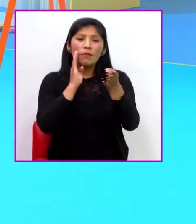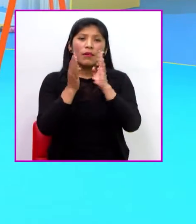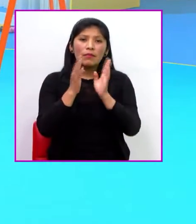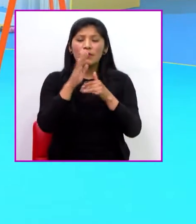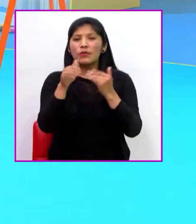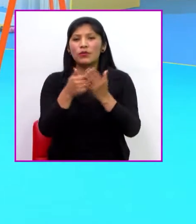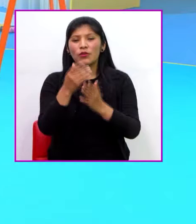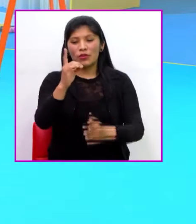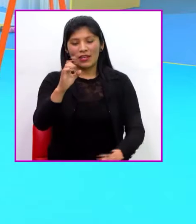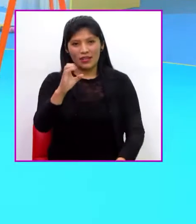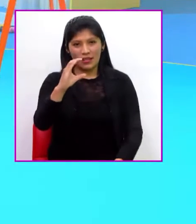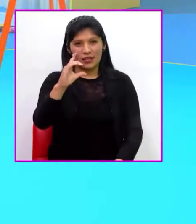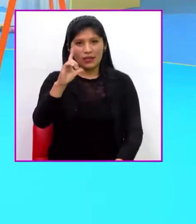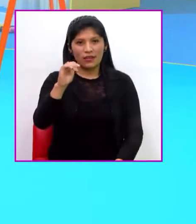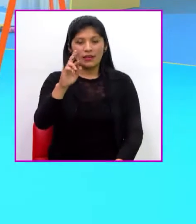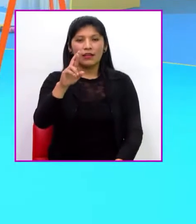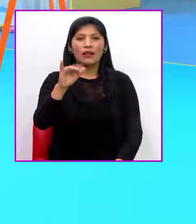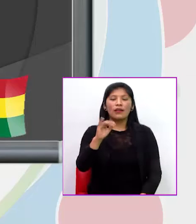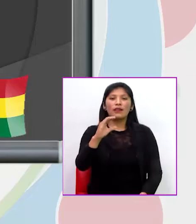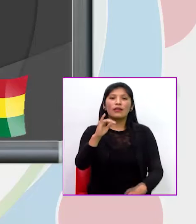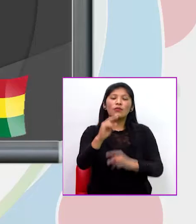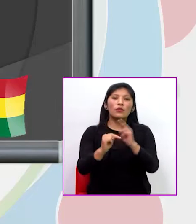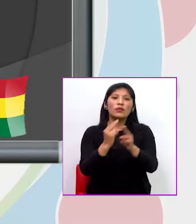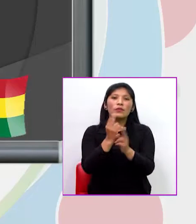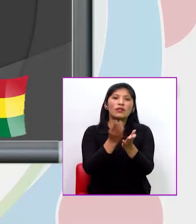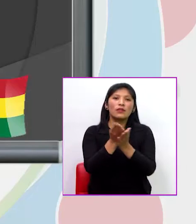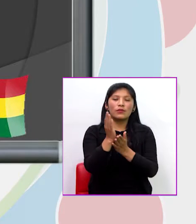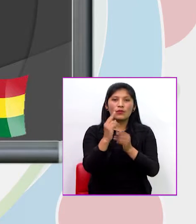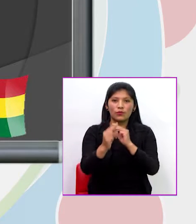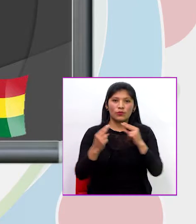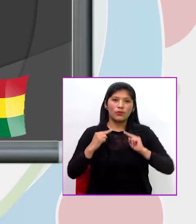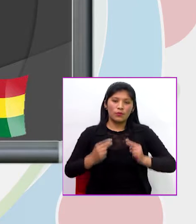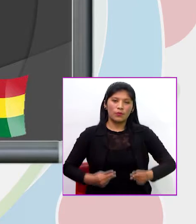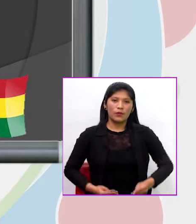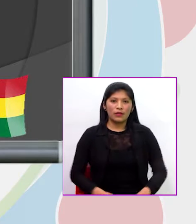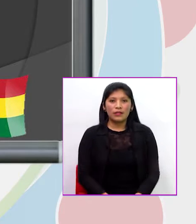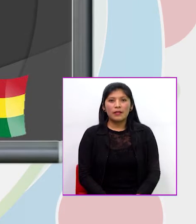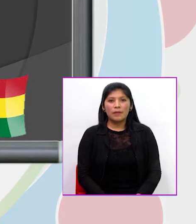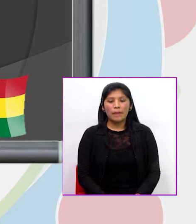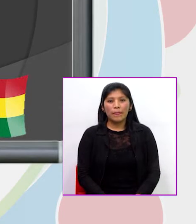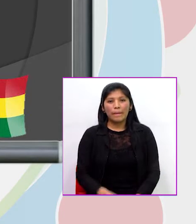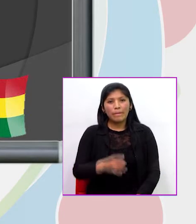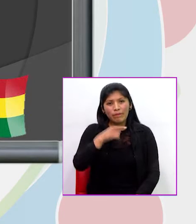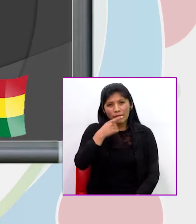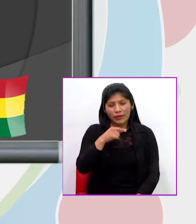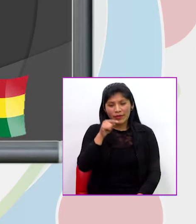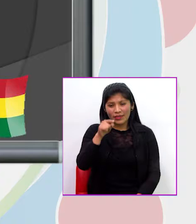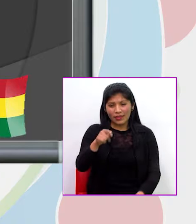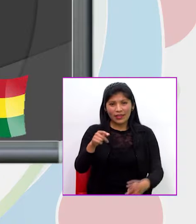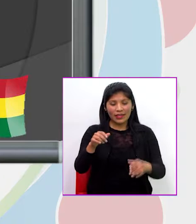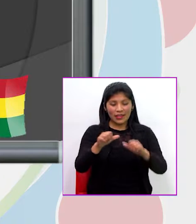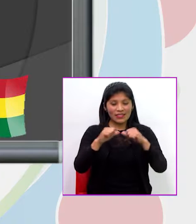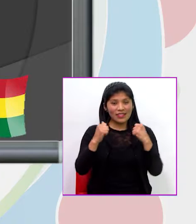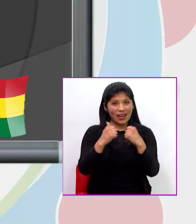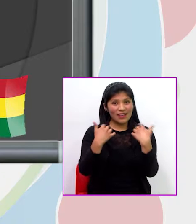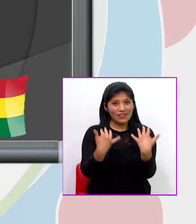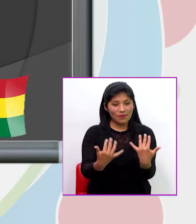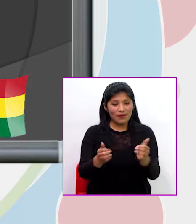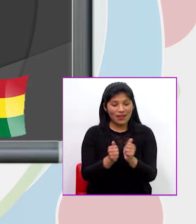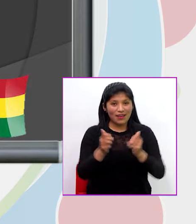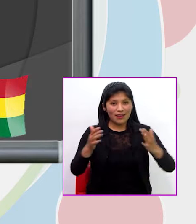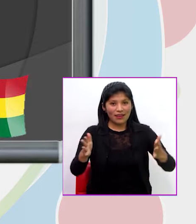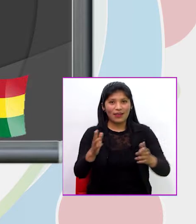Declaración Universal de los Derechos Humanos. Vamos a mencionar que la Asamblea General de las Naciones